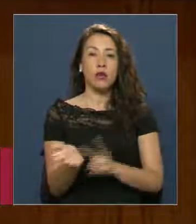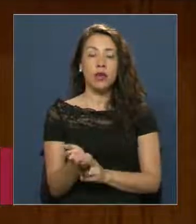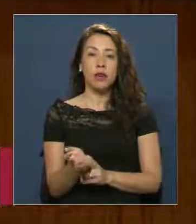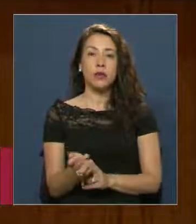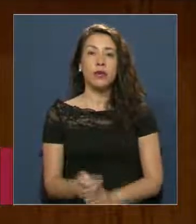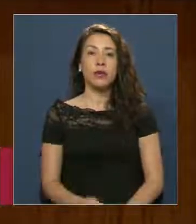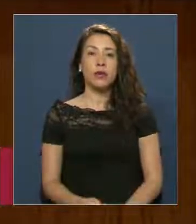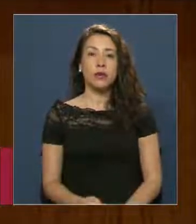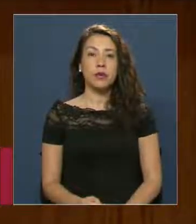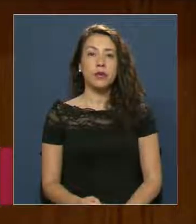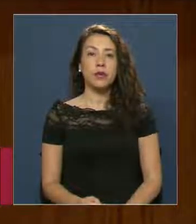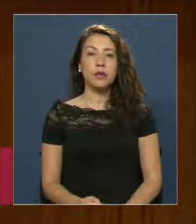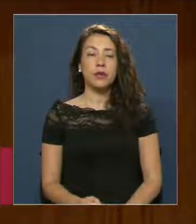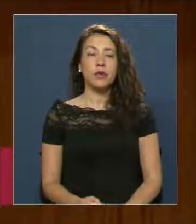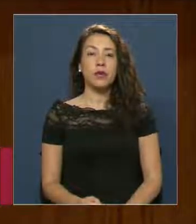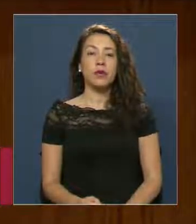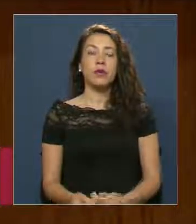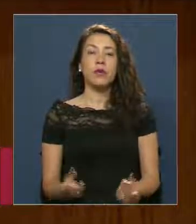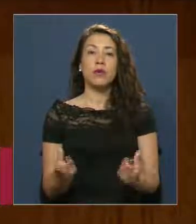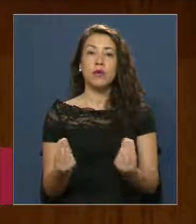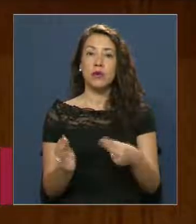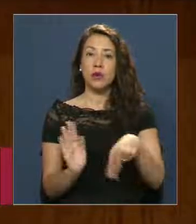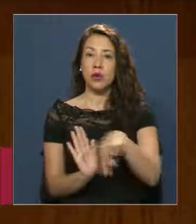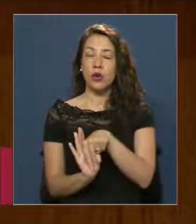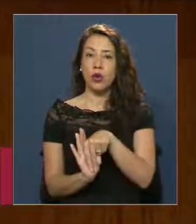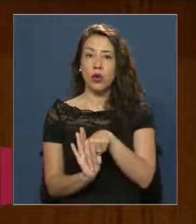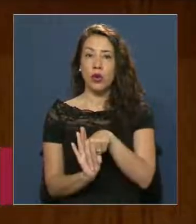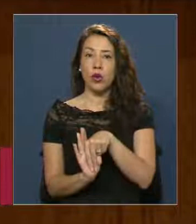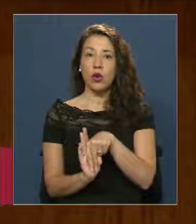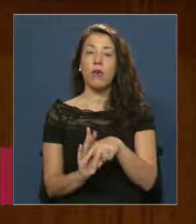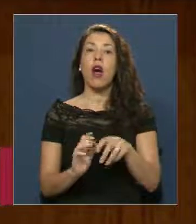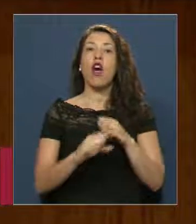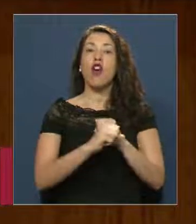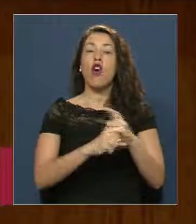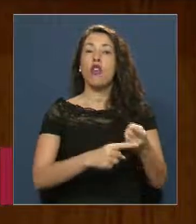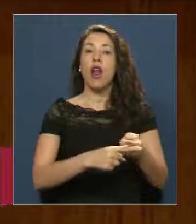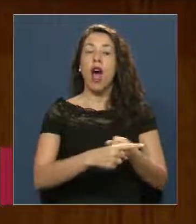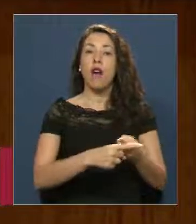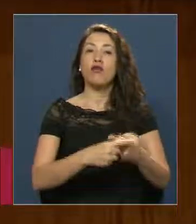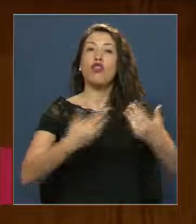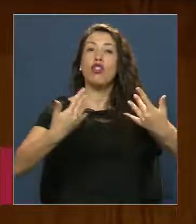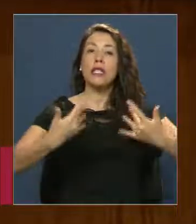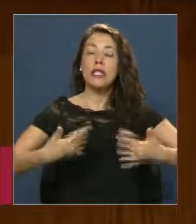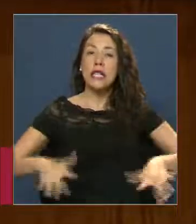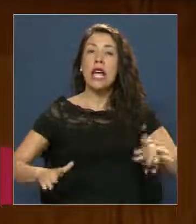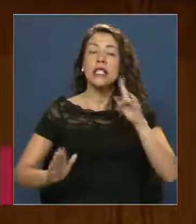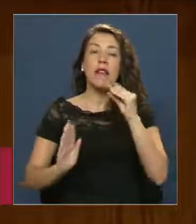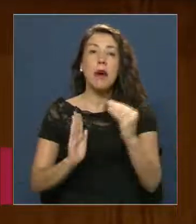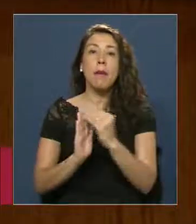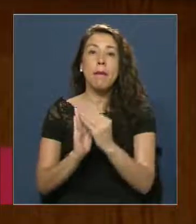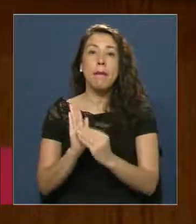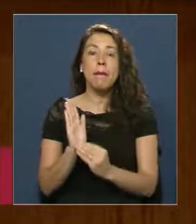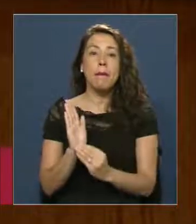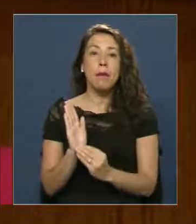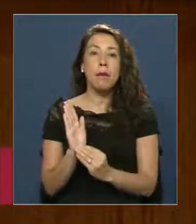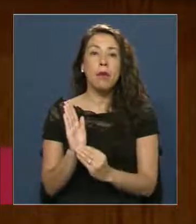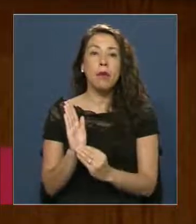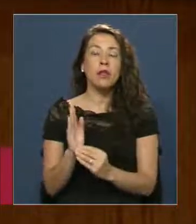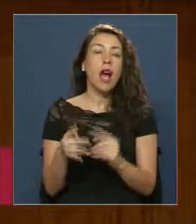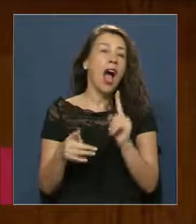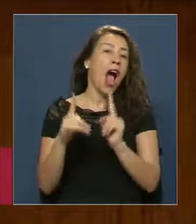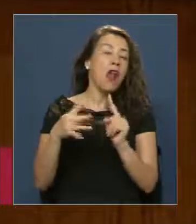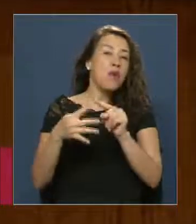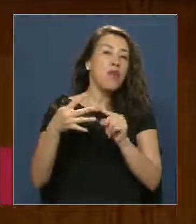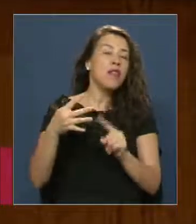quiero destacar que muchas de las normas antiabuso ya se contemplaban en algunos